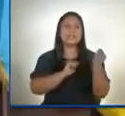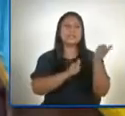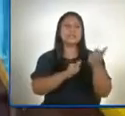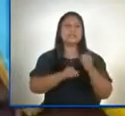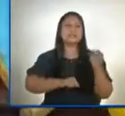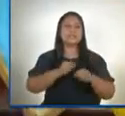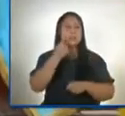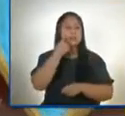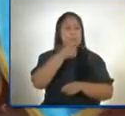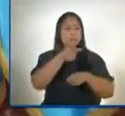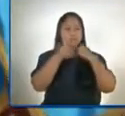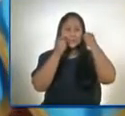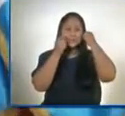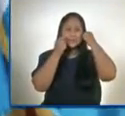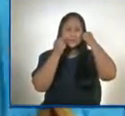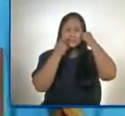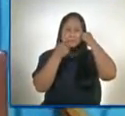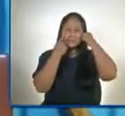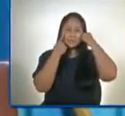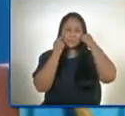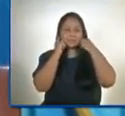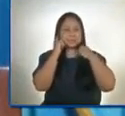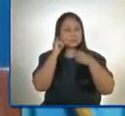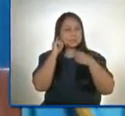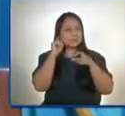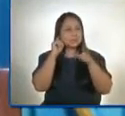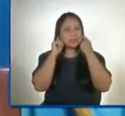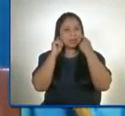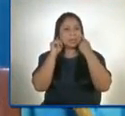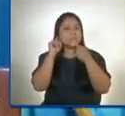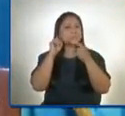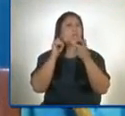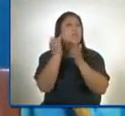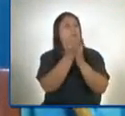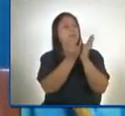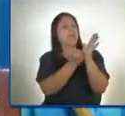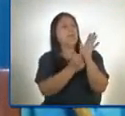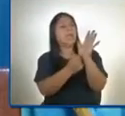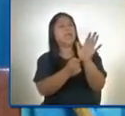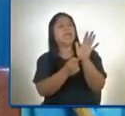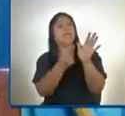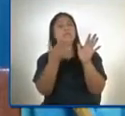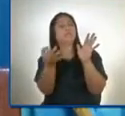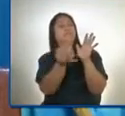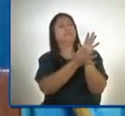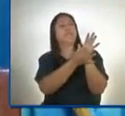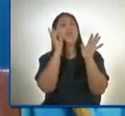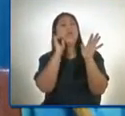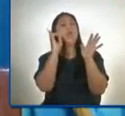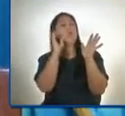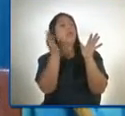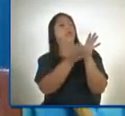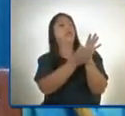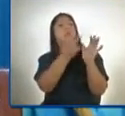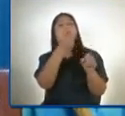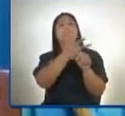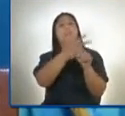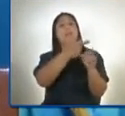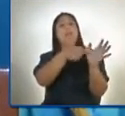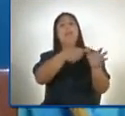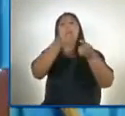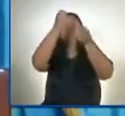lo hemos identificado, incluso colocan hasta imagen de una emisora guatemalteca indicando que es